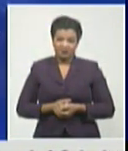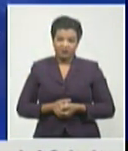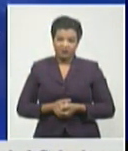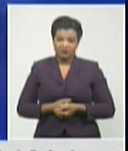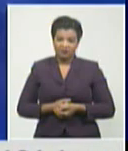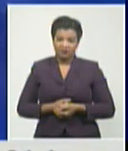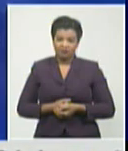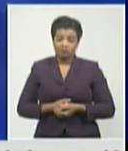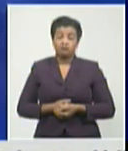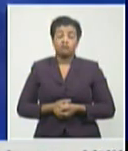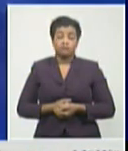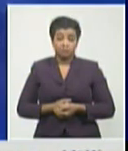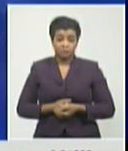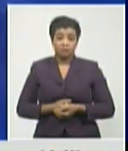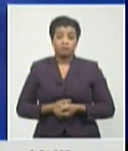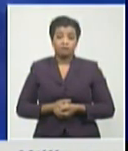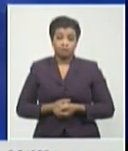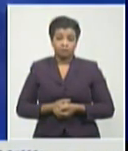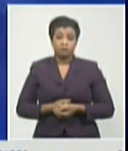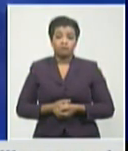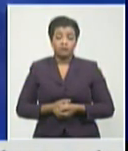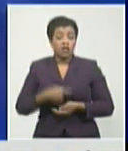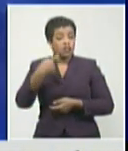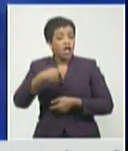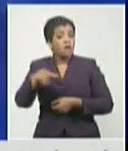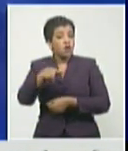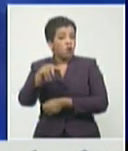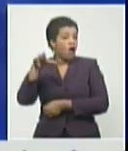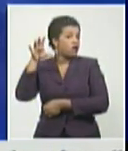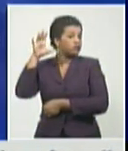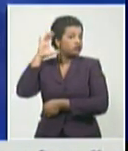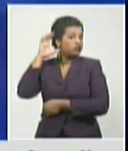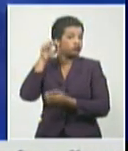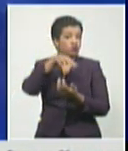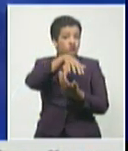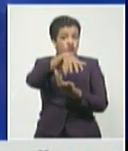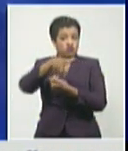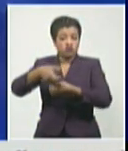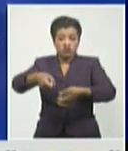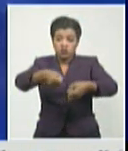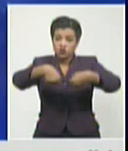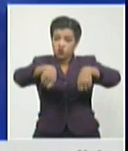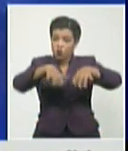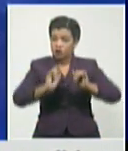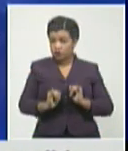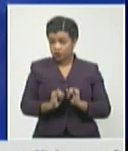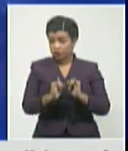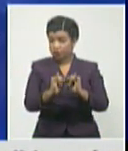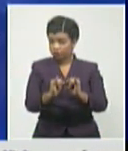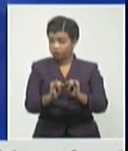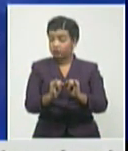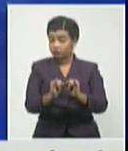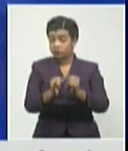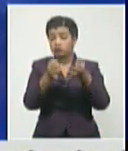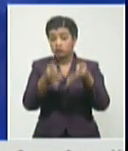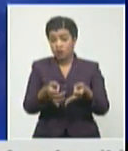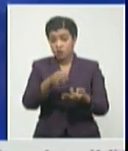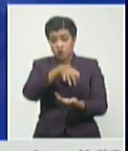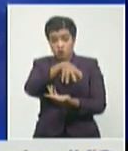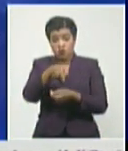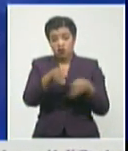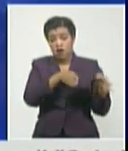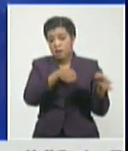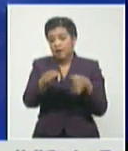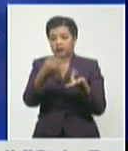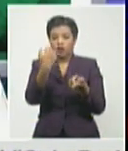puede mostrar algo que parece público lo que pasa en el mundo además de la de las cosas